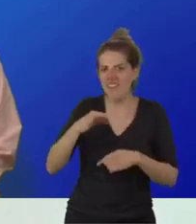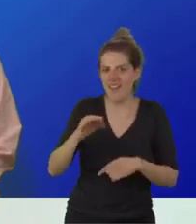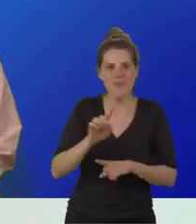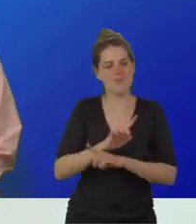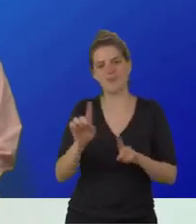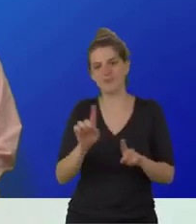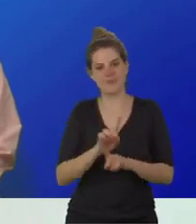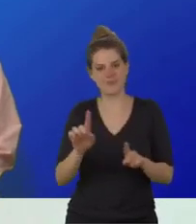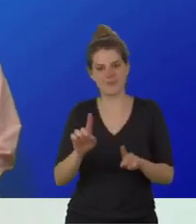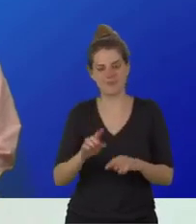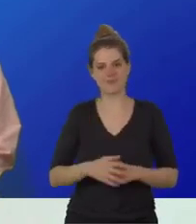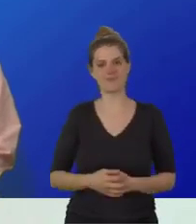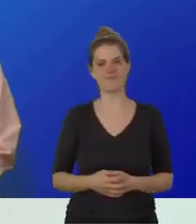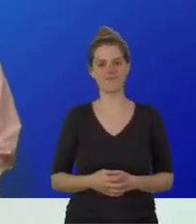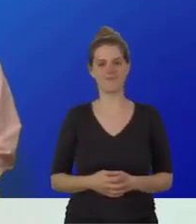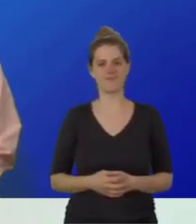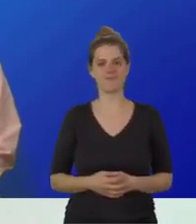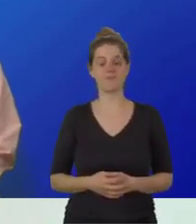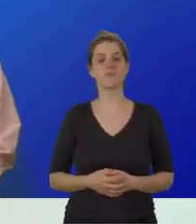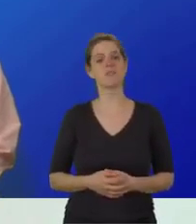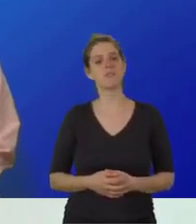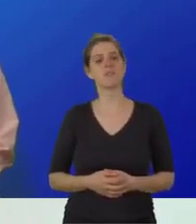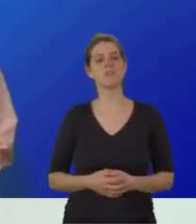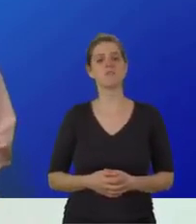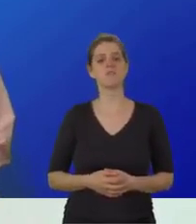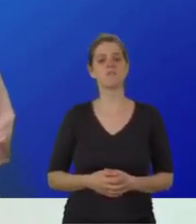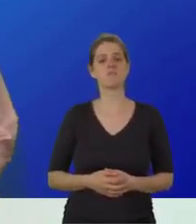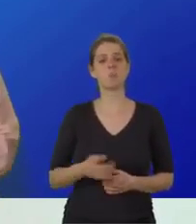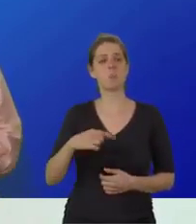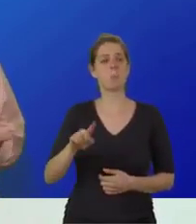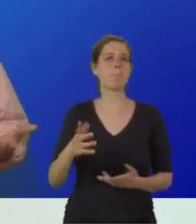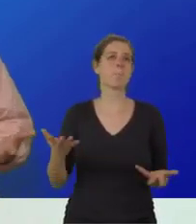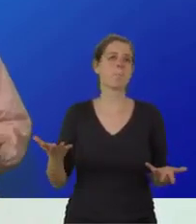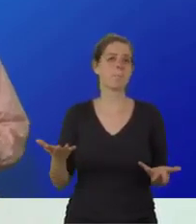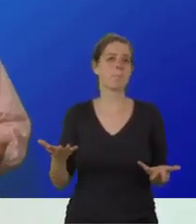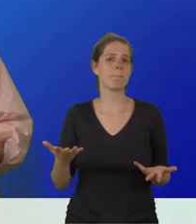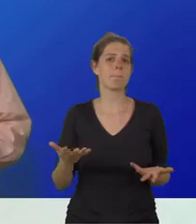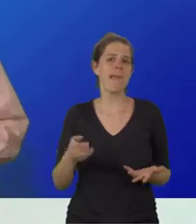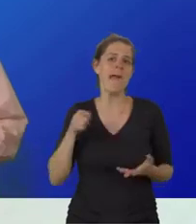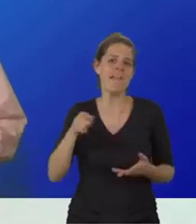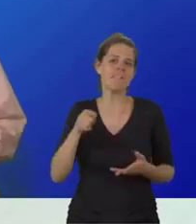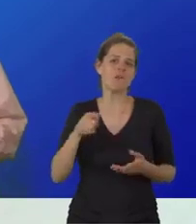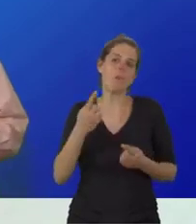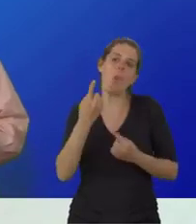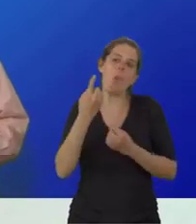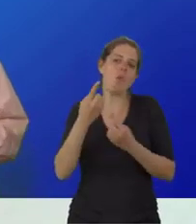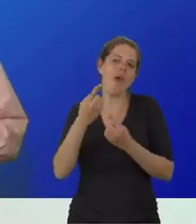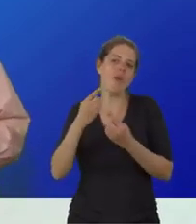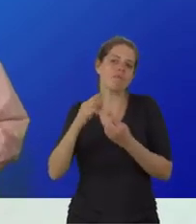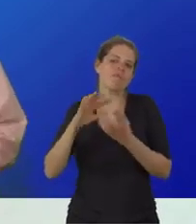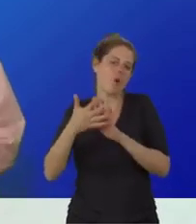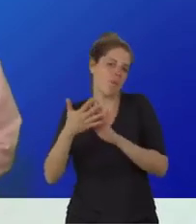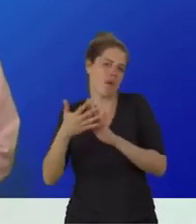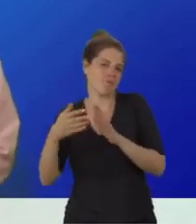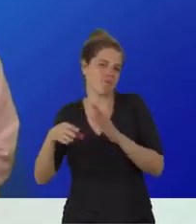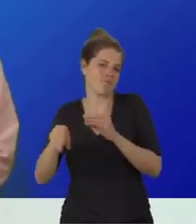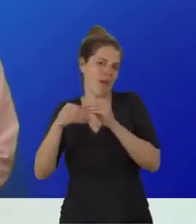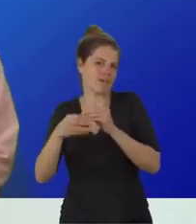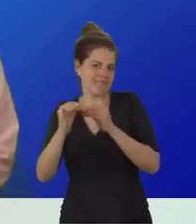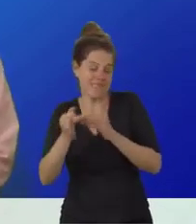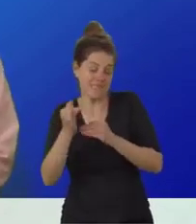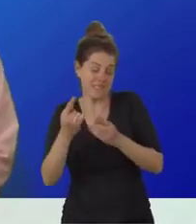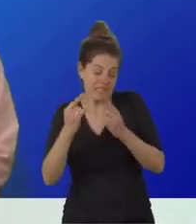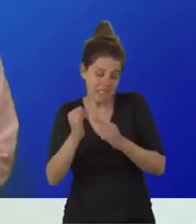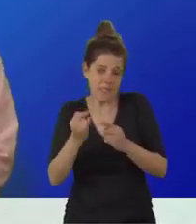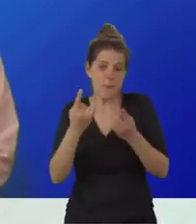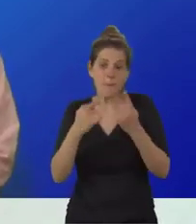personal y profesional. No era así. Y ustedes se preguntarán, sí, bueno, pero esto es un aspecto más. Sí, es un